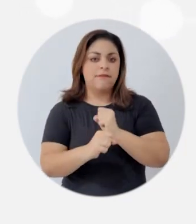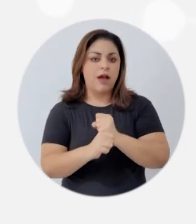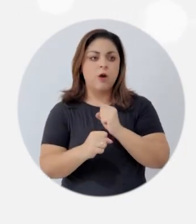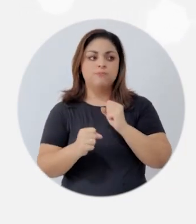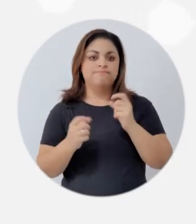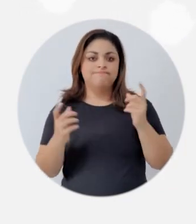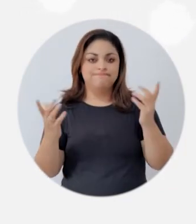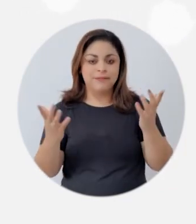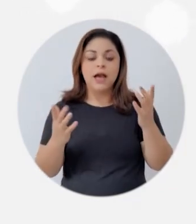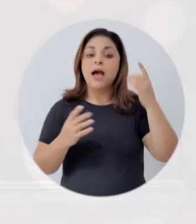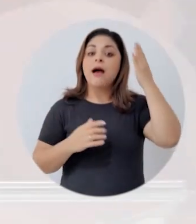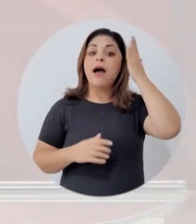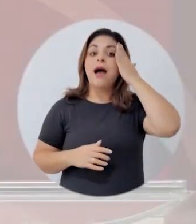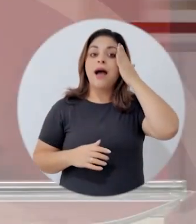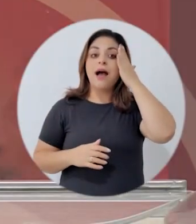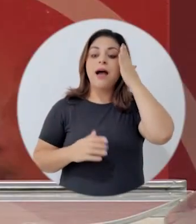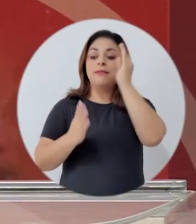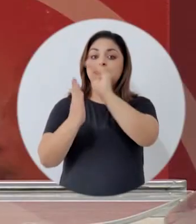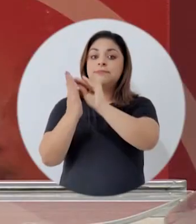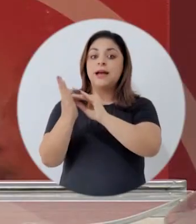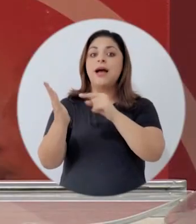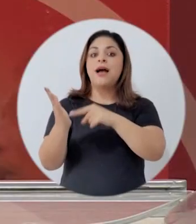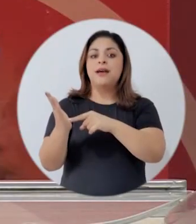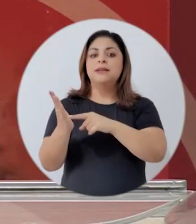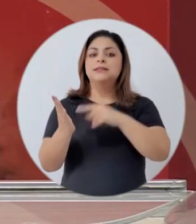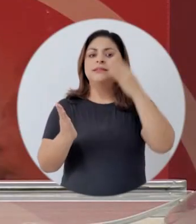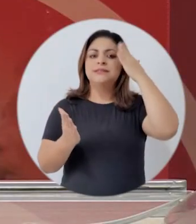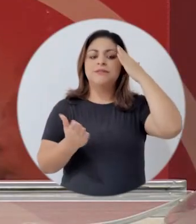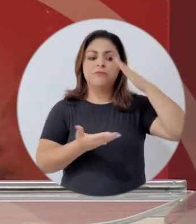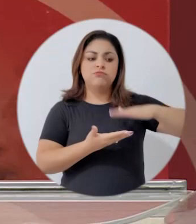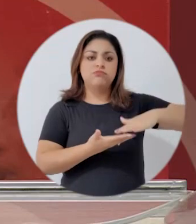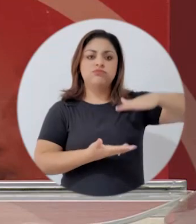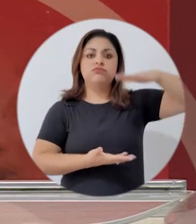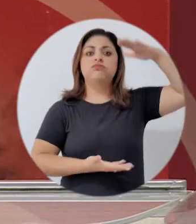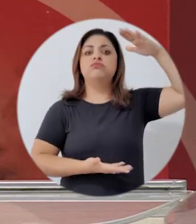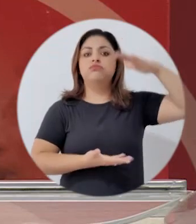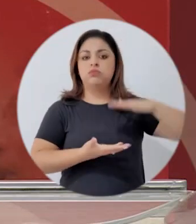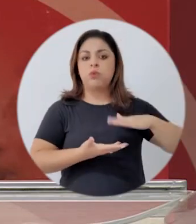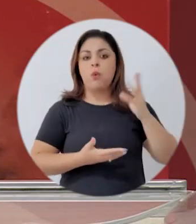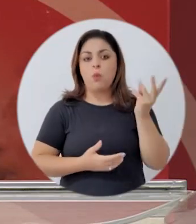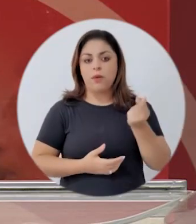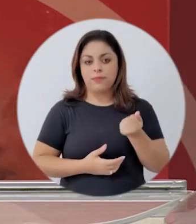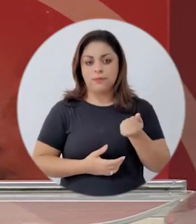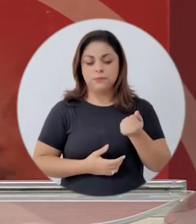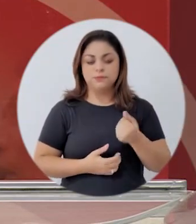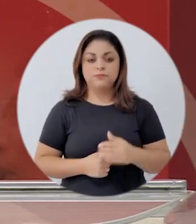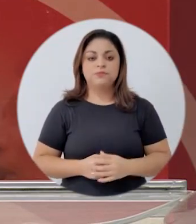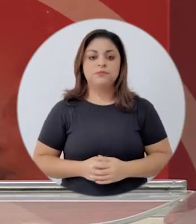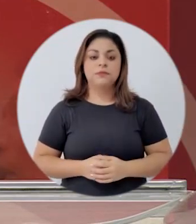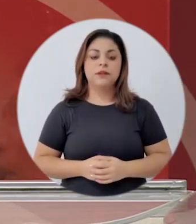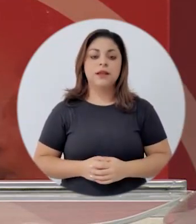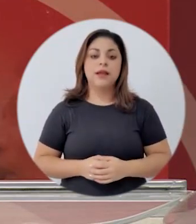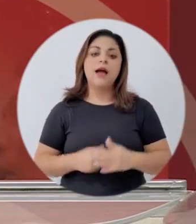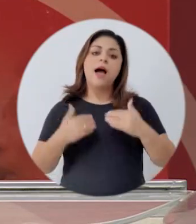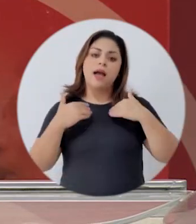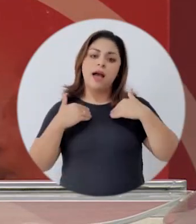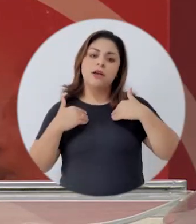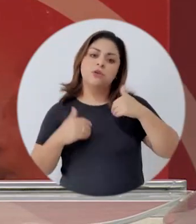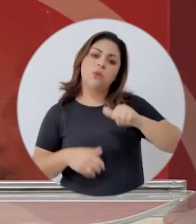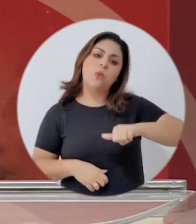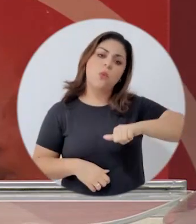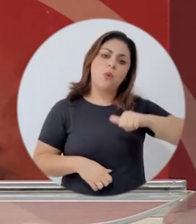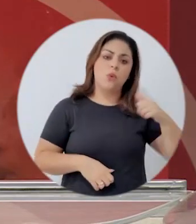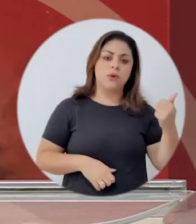organización? Con el fin de determinar el tamaño de mi inventario. Hay metodologías que tal vez ya se van a una parte